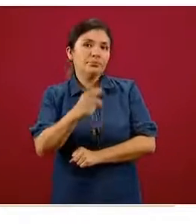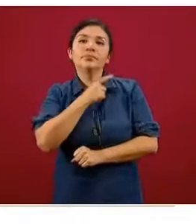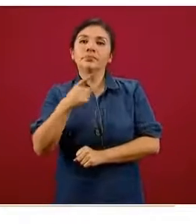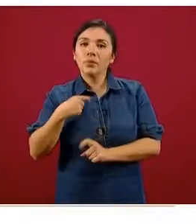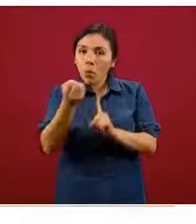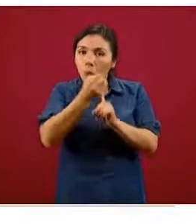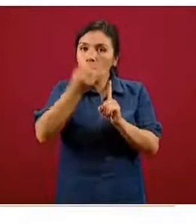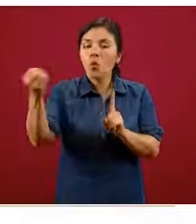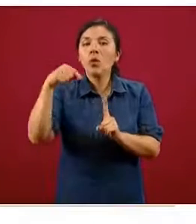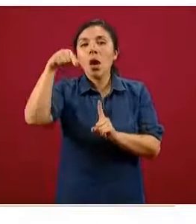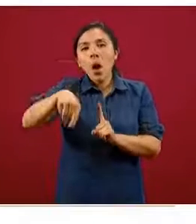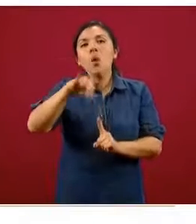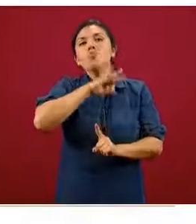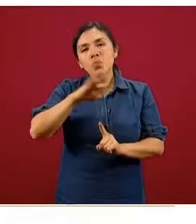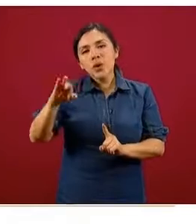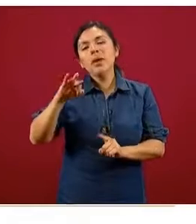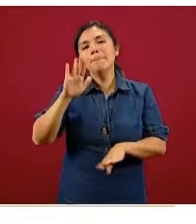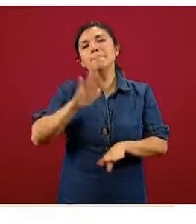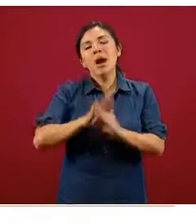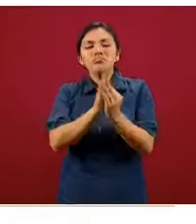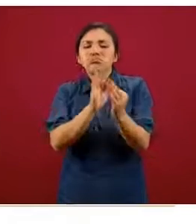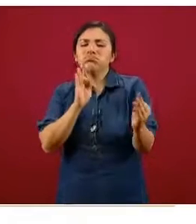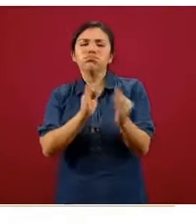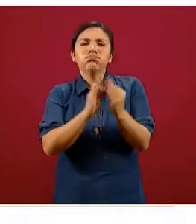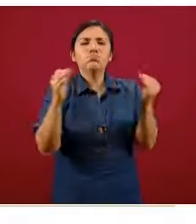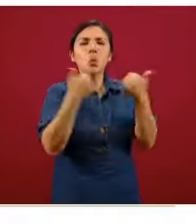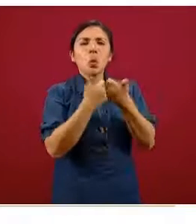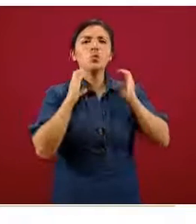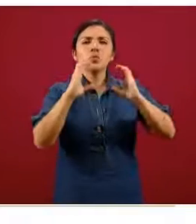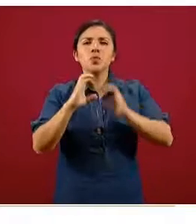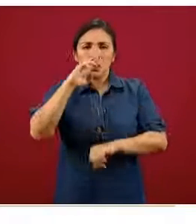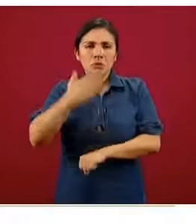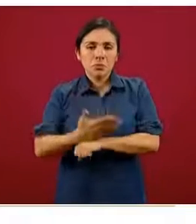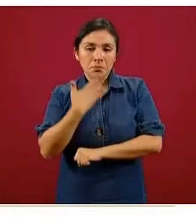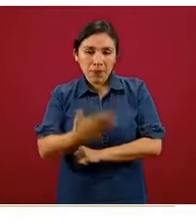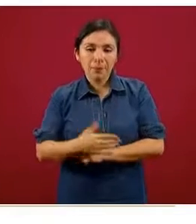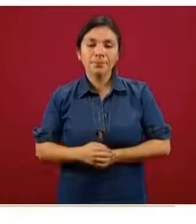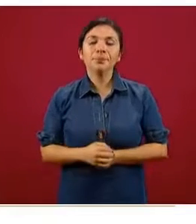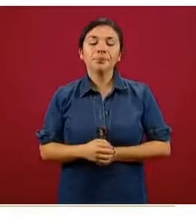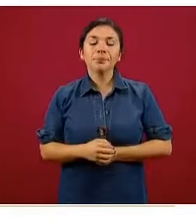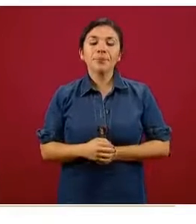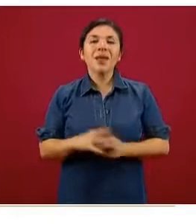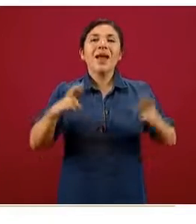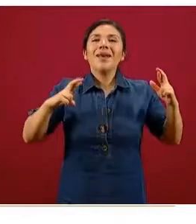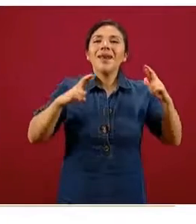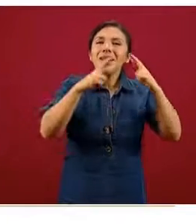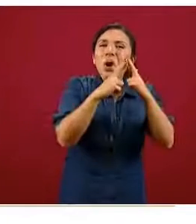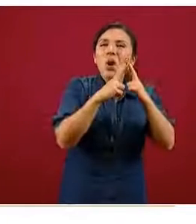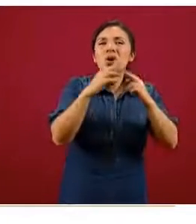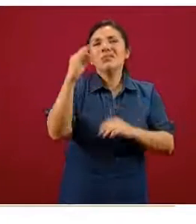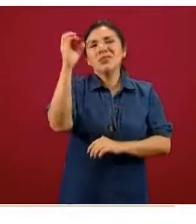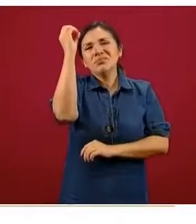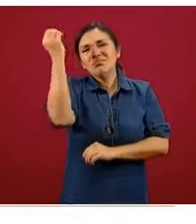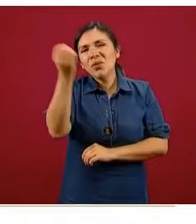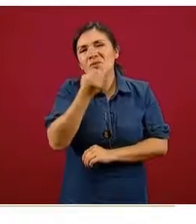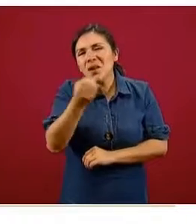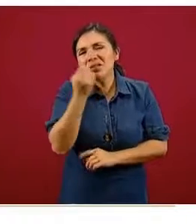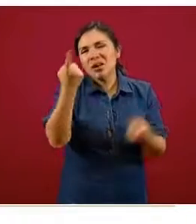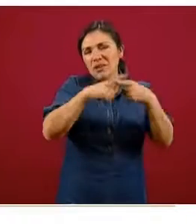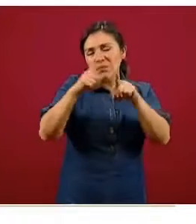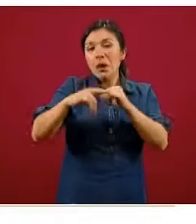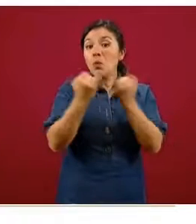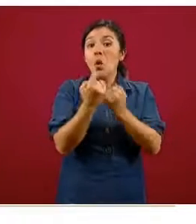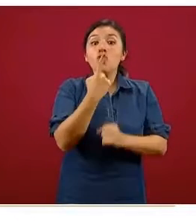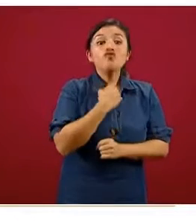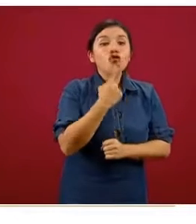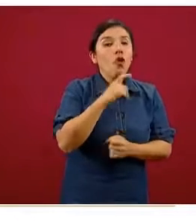mismos y que se pueda entonces guardar la sana distancia. Espacios de culto de diferentes tipos, igual en